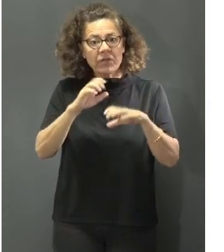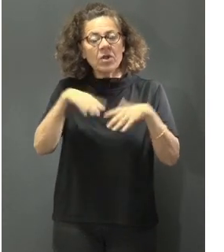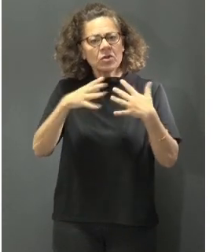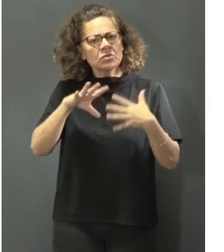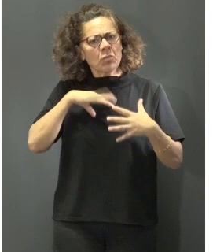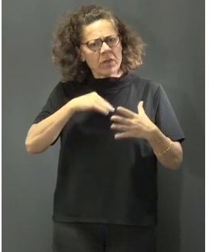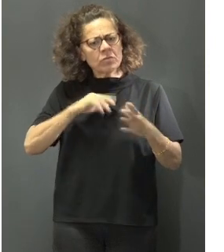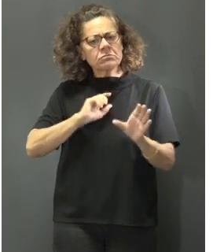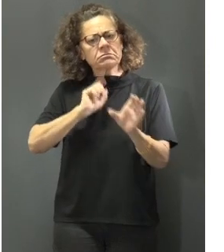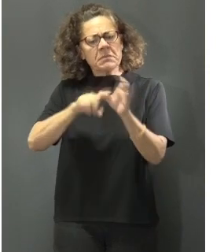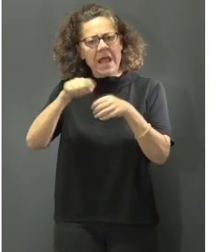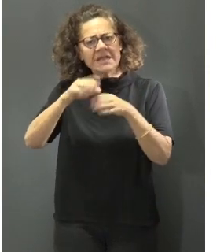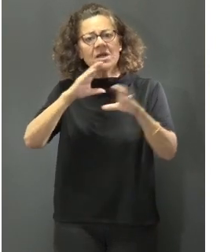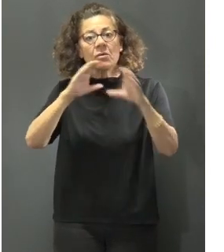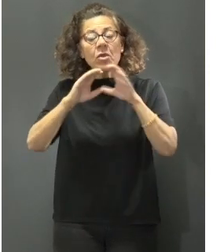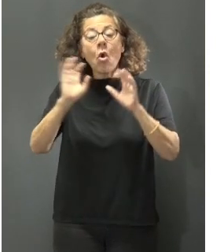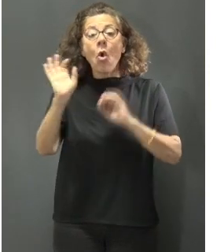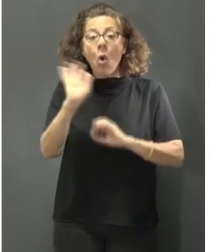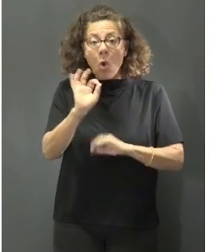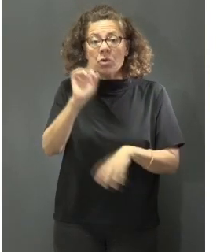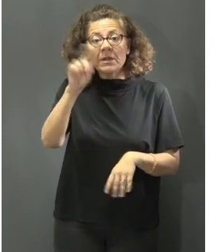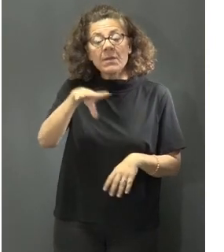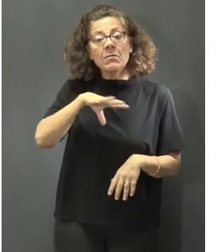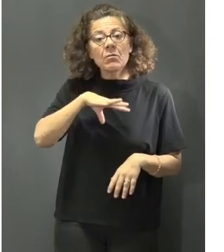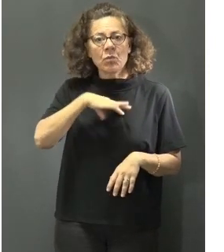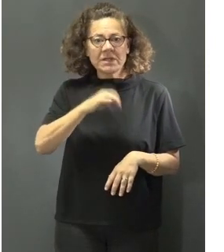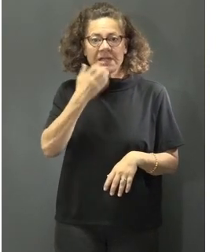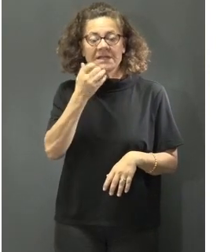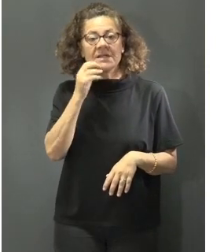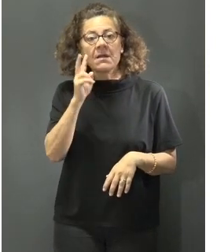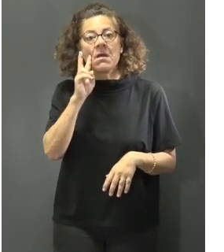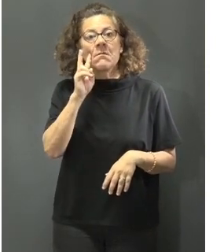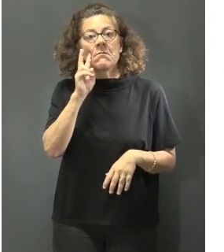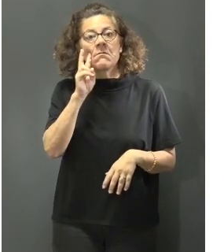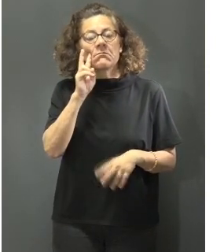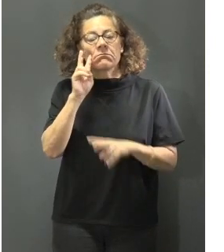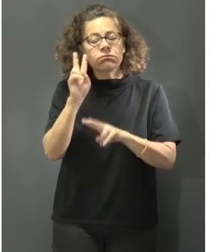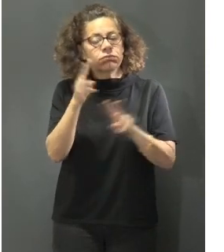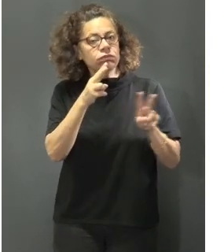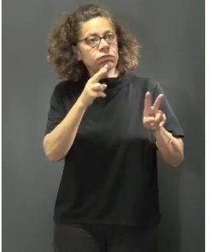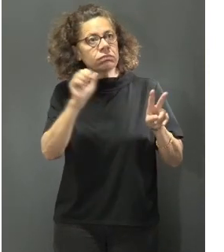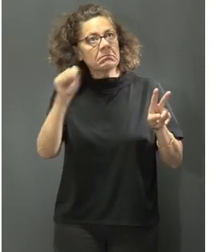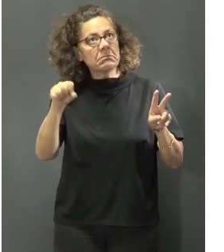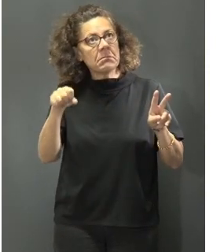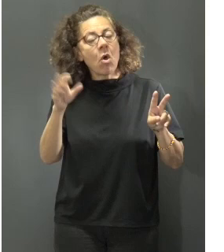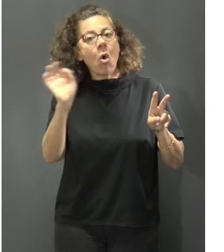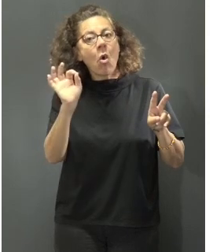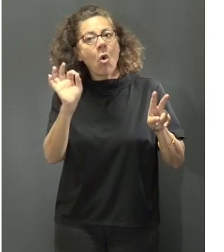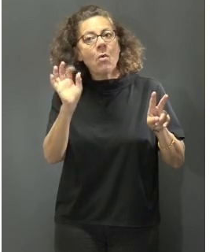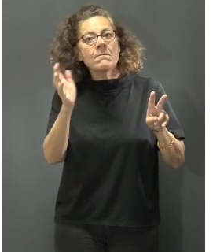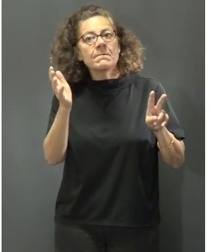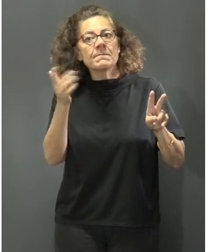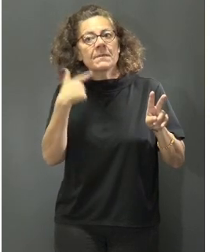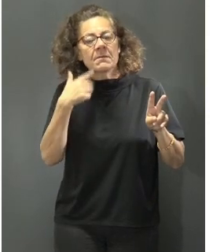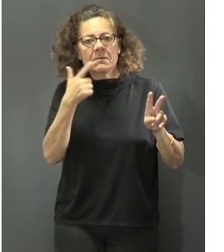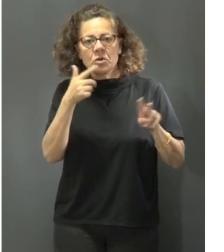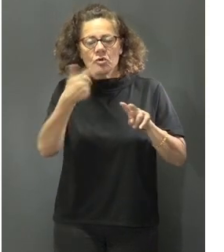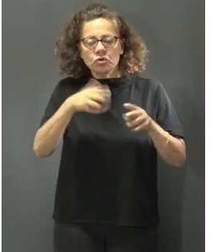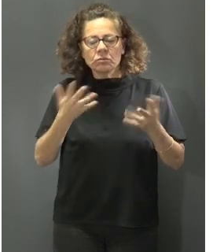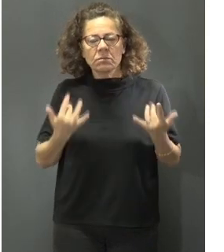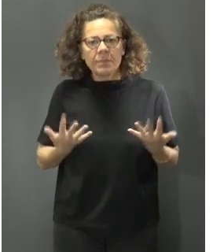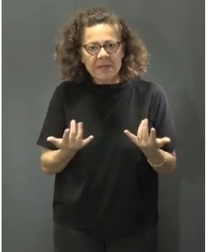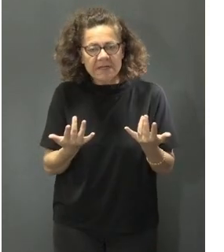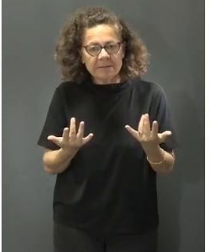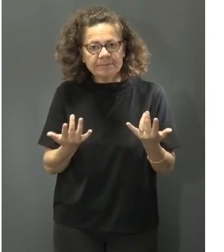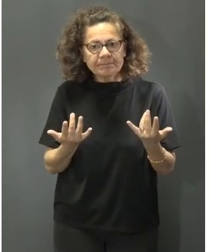interlocutores, o por el contrario, a lo mejor, si estamos mirando hacia otro lado o si estamos con prisa y le